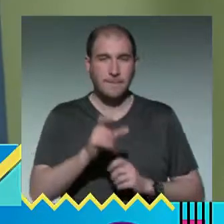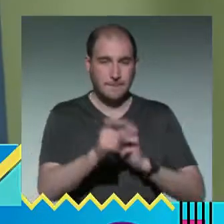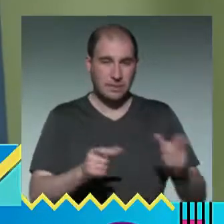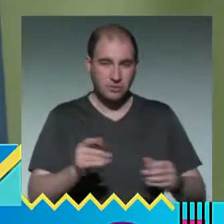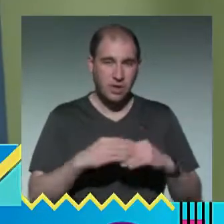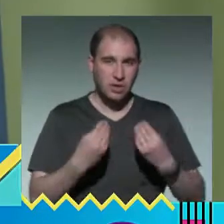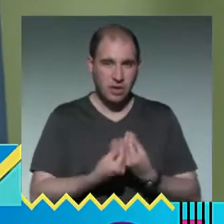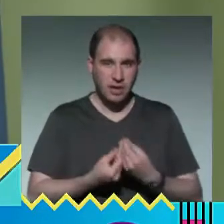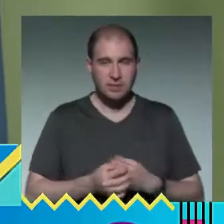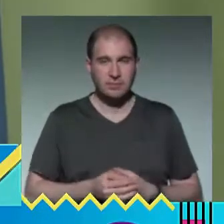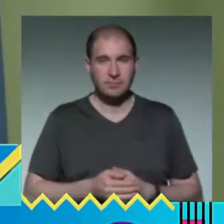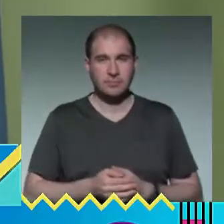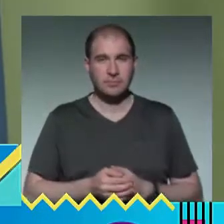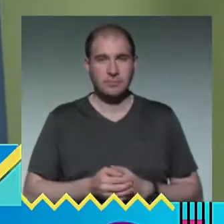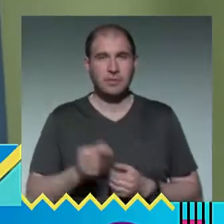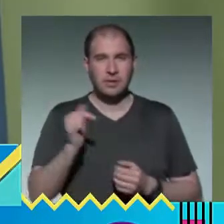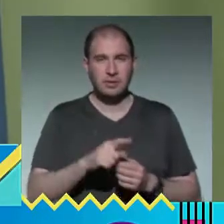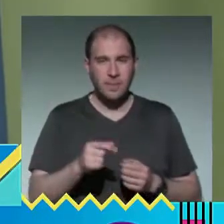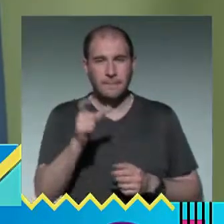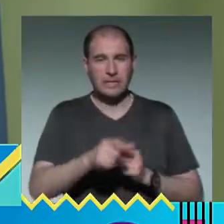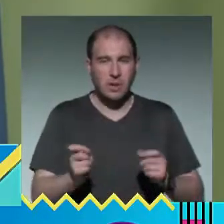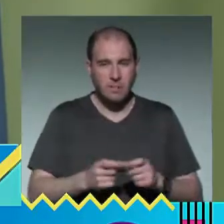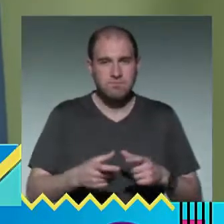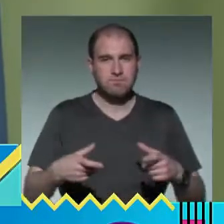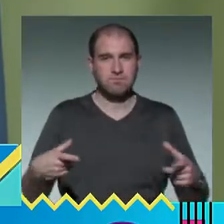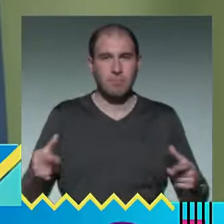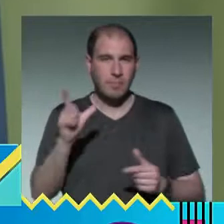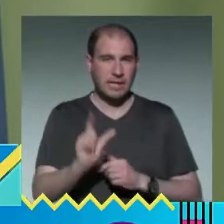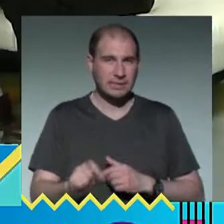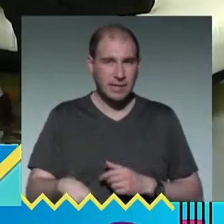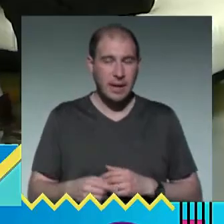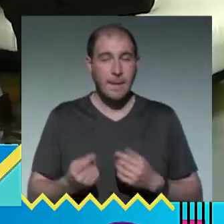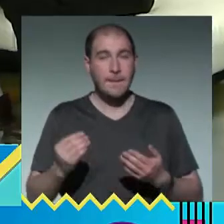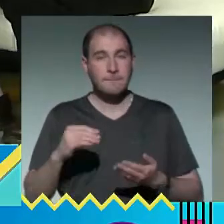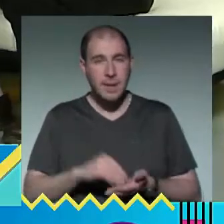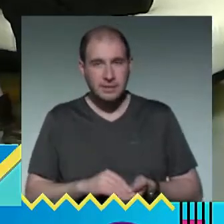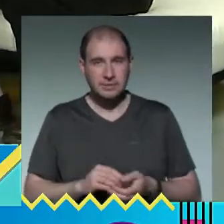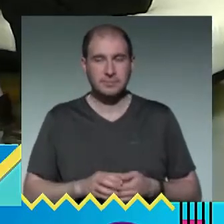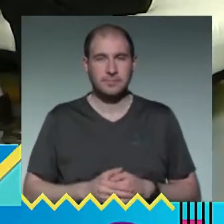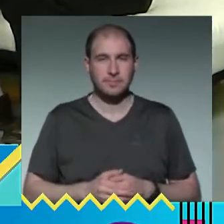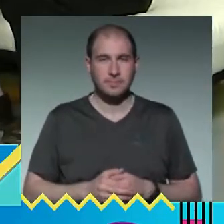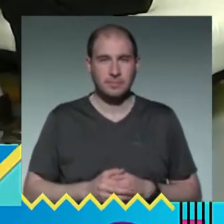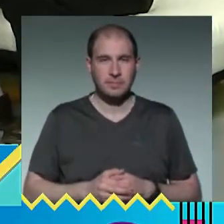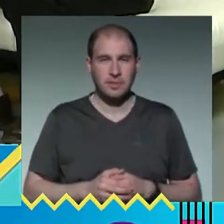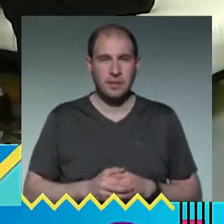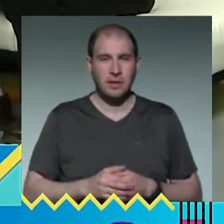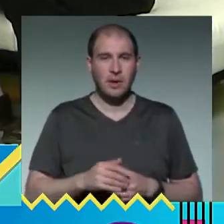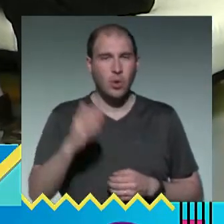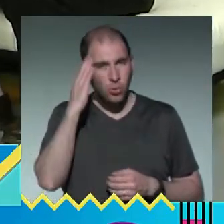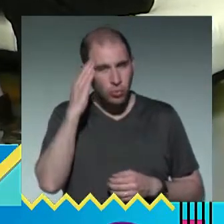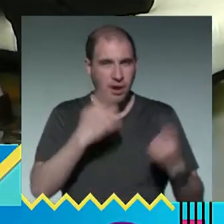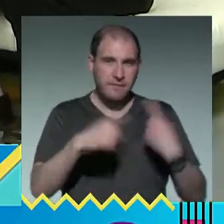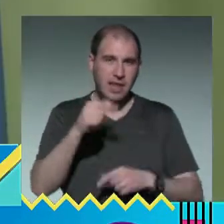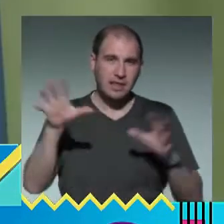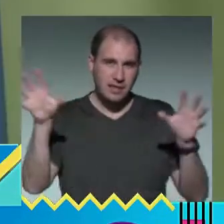poblacional, ¿no?, porque eso fue incrementando la población de nuestro país, sino también el hecho de traer distintas